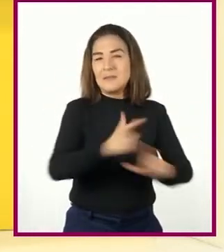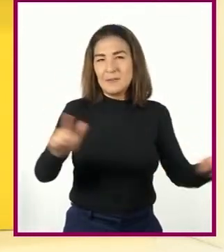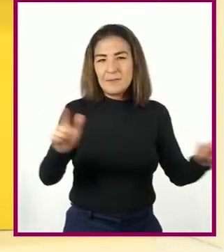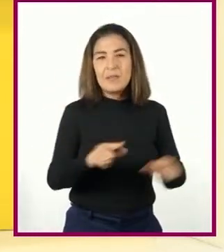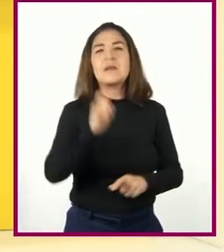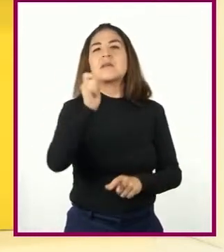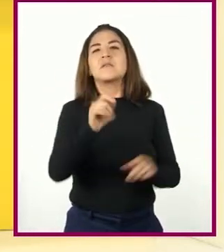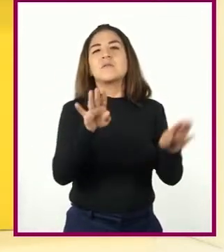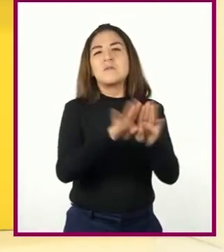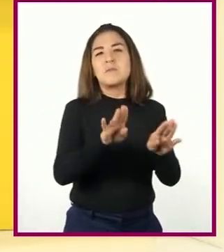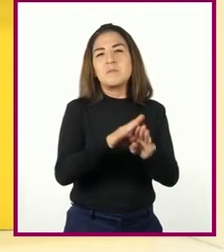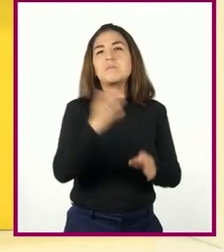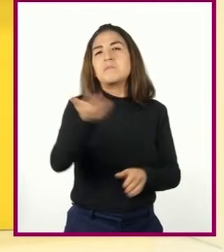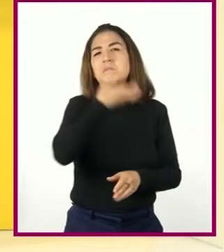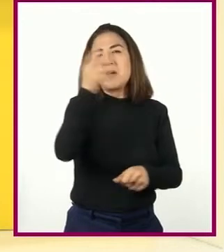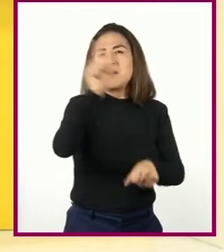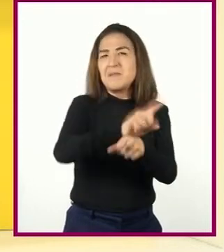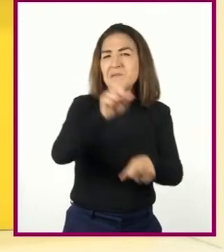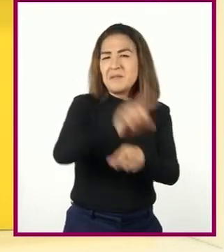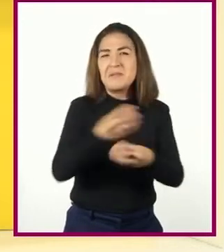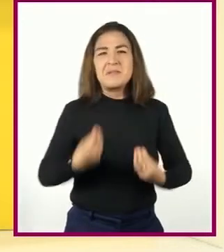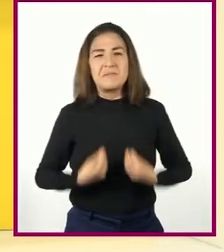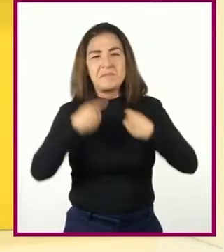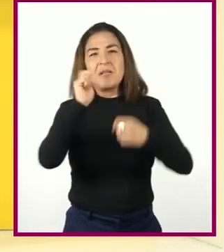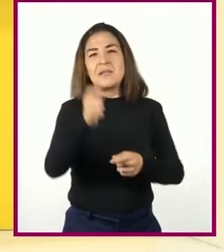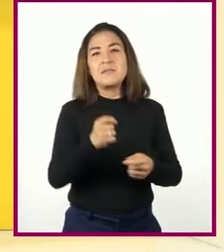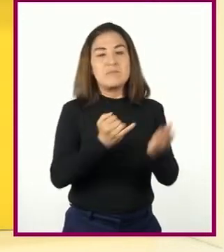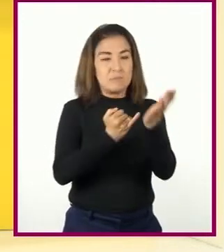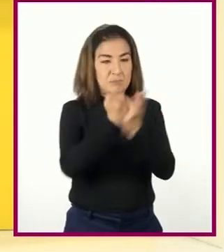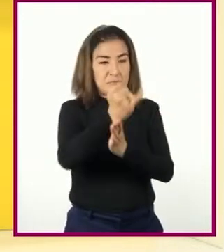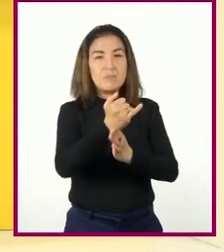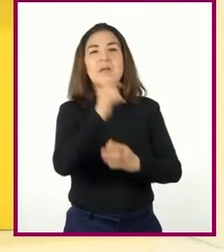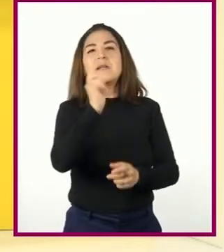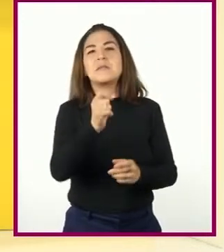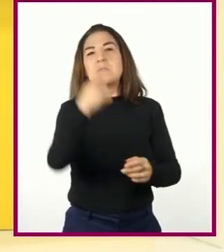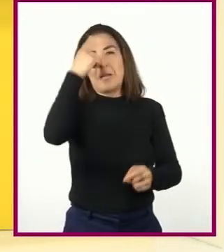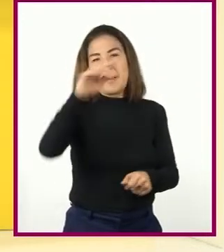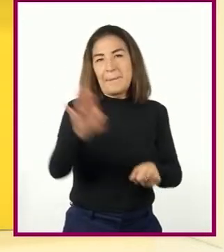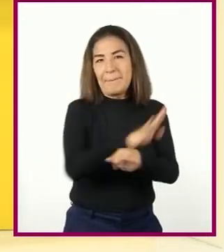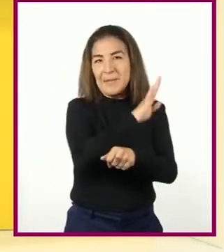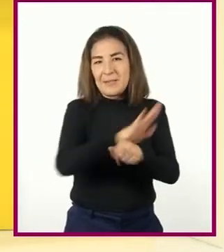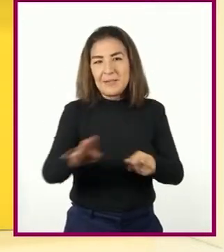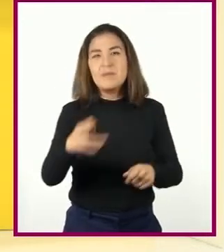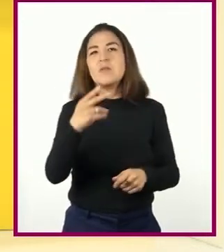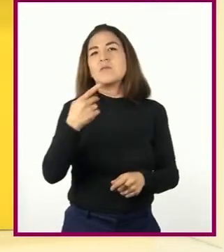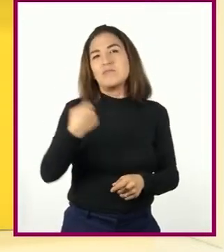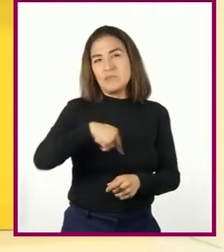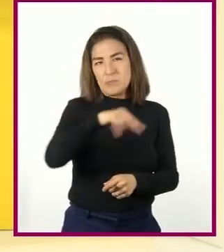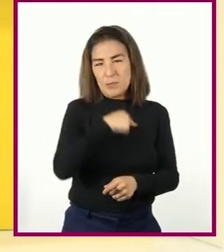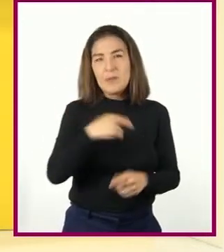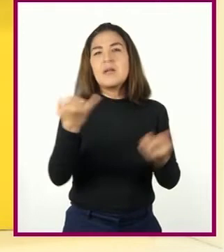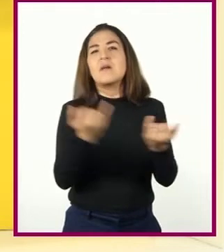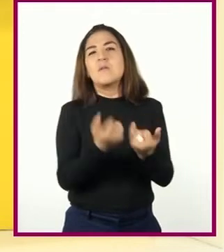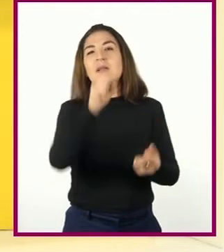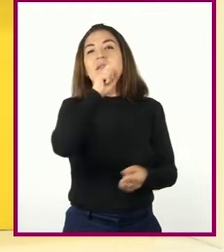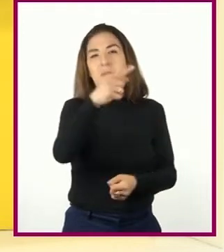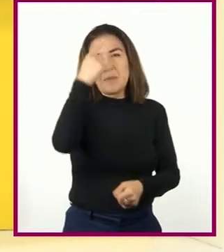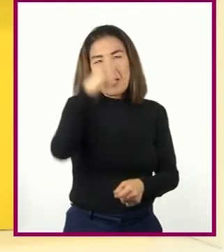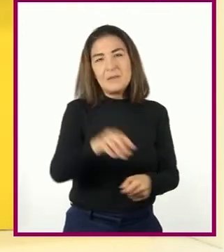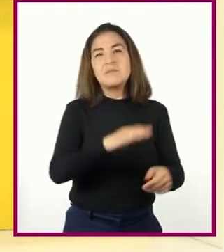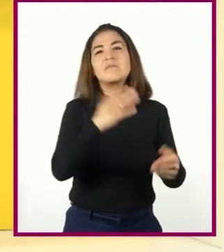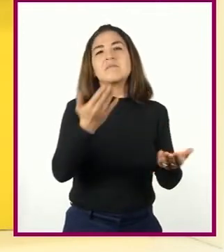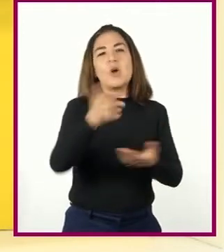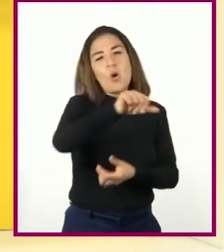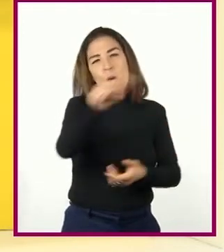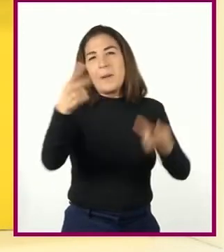las acciones cotidianas, comenzando por tomar decisiones que nos beneficien, pero también contribuyan al bienestar